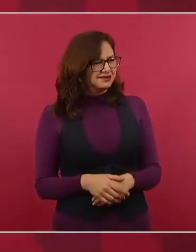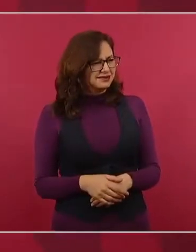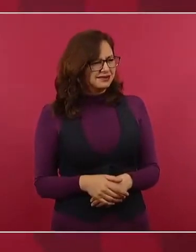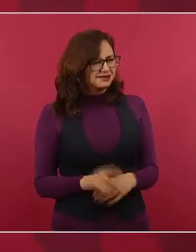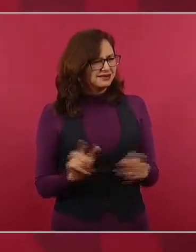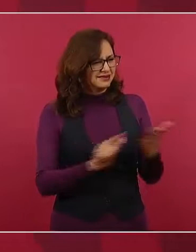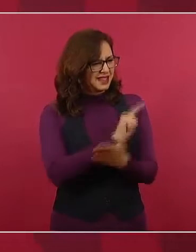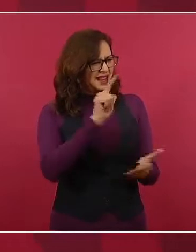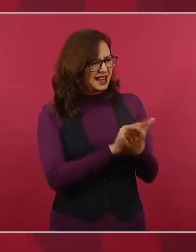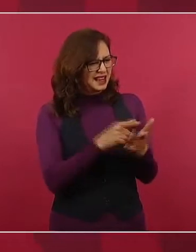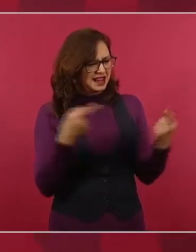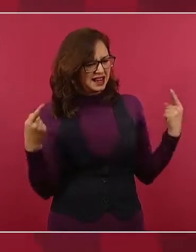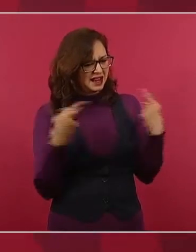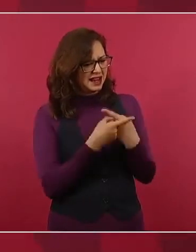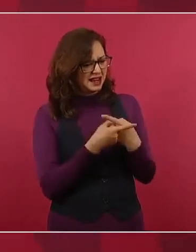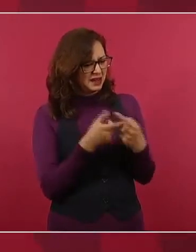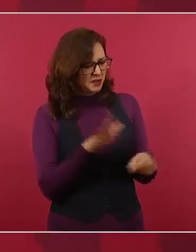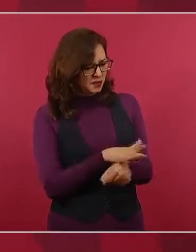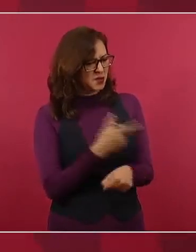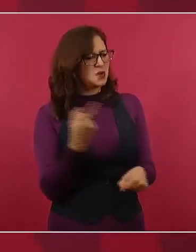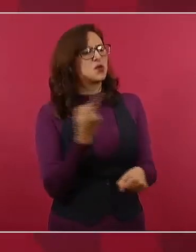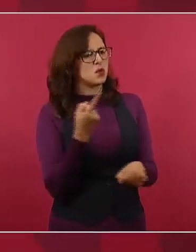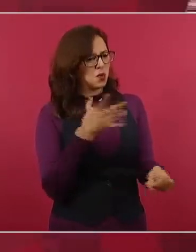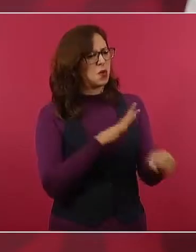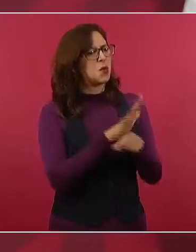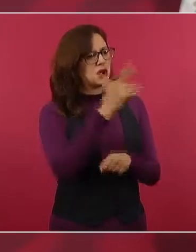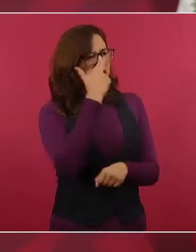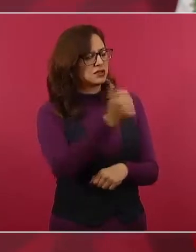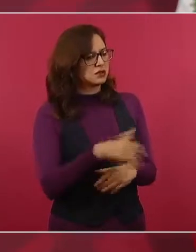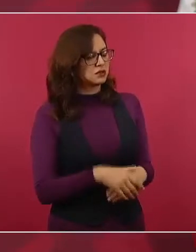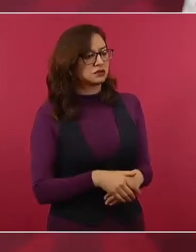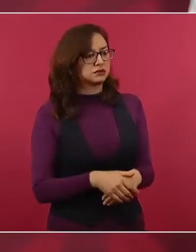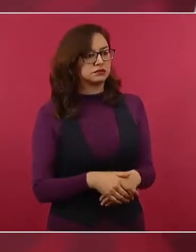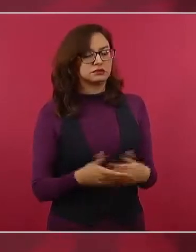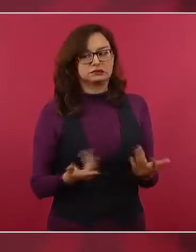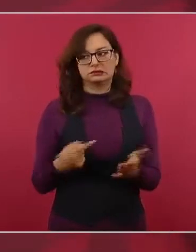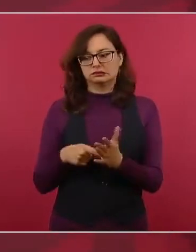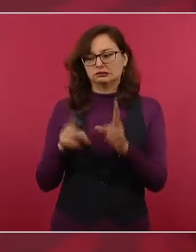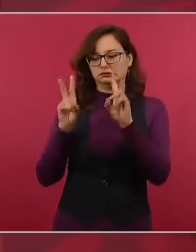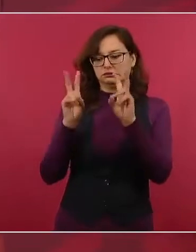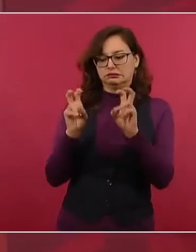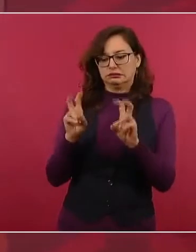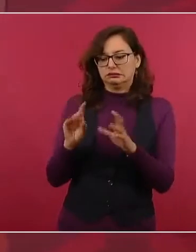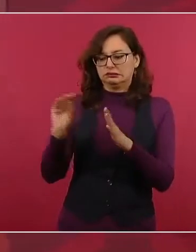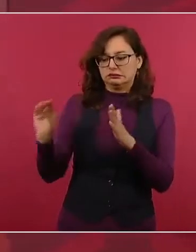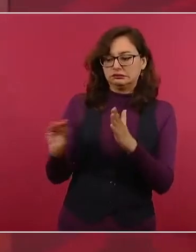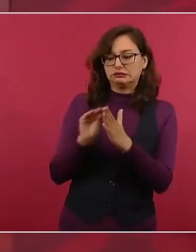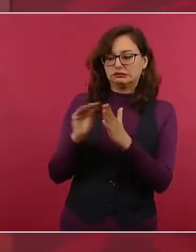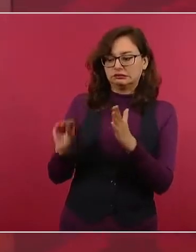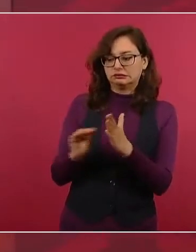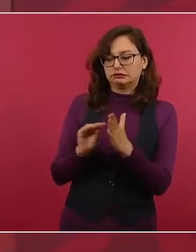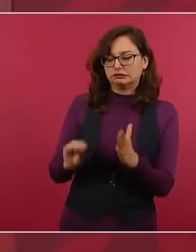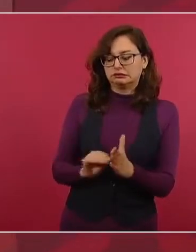Porque hablábamos de lo que nunca se decía, que el principal problema de